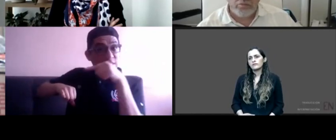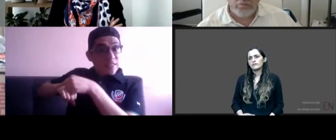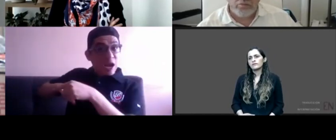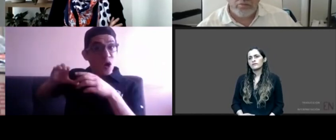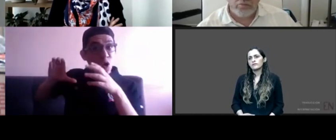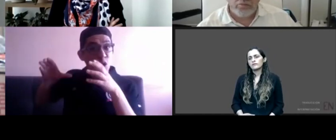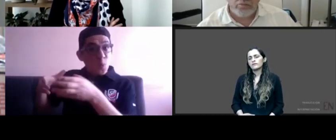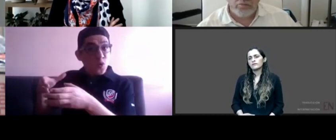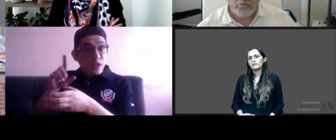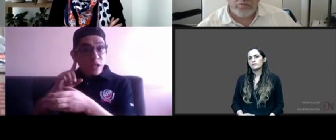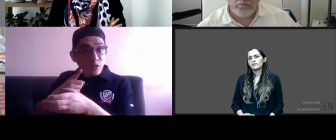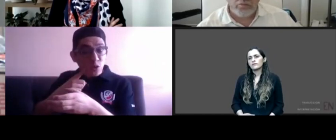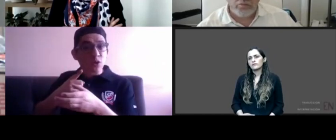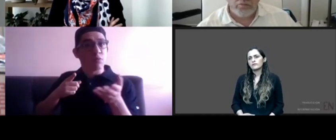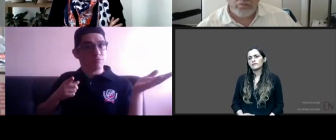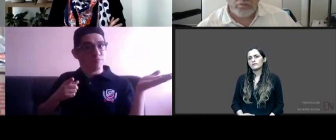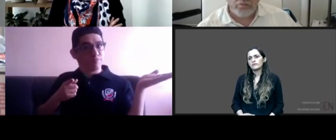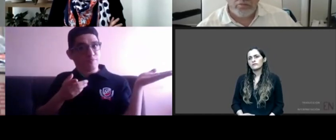Creo que